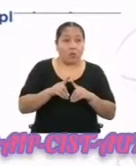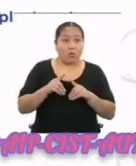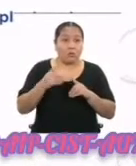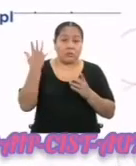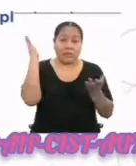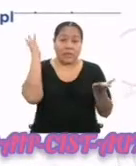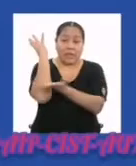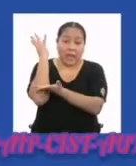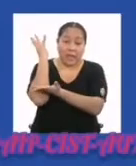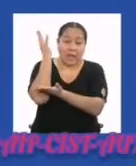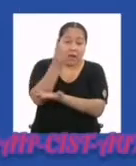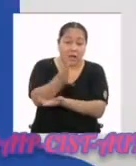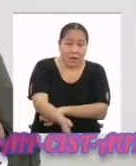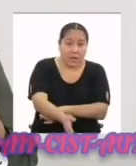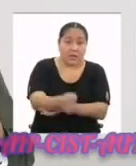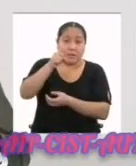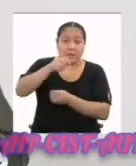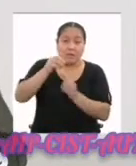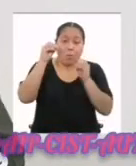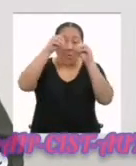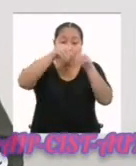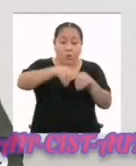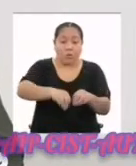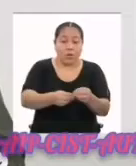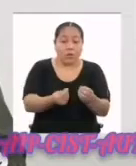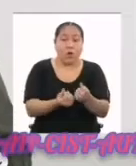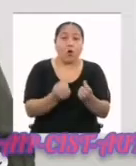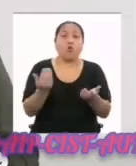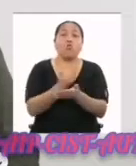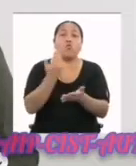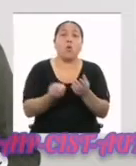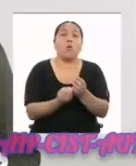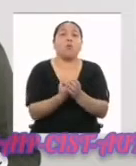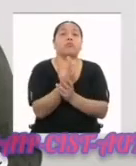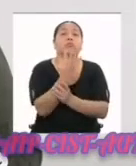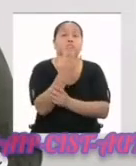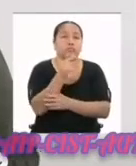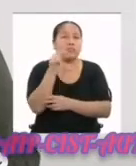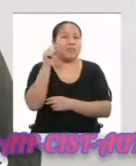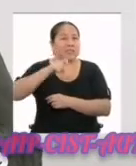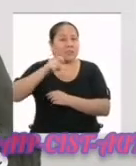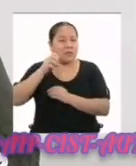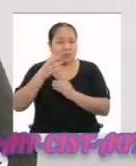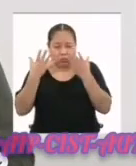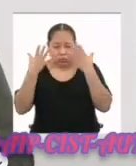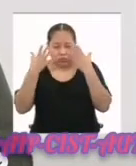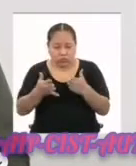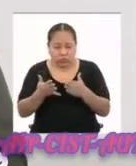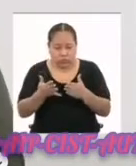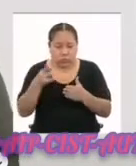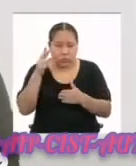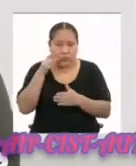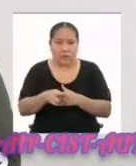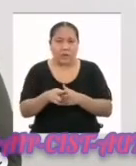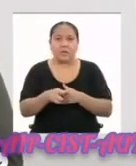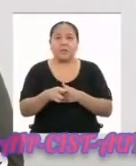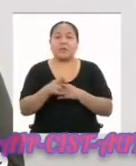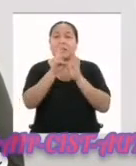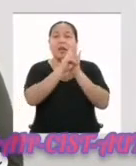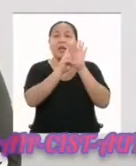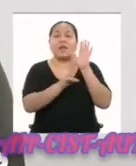es correcta, pero en realidad debemos ser más específicos si queremos que nuestro reglamento